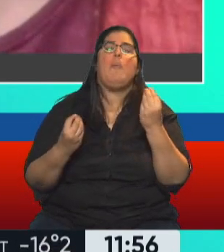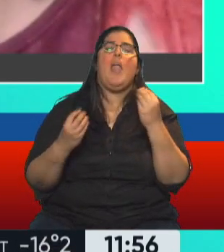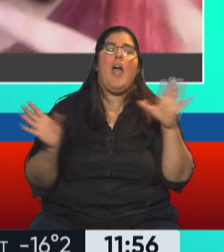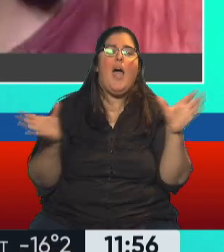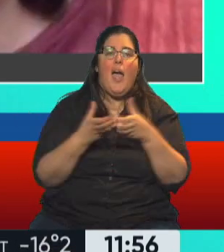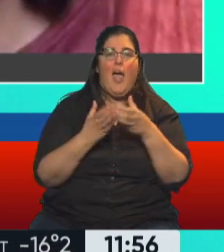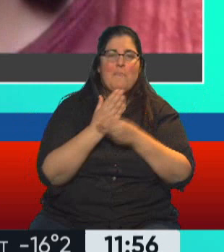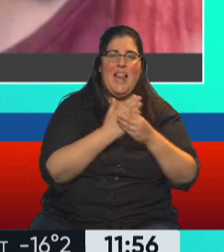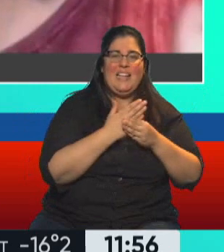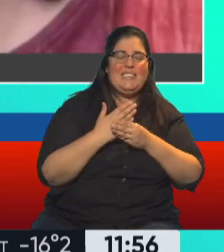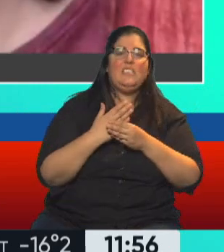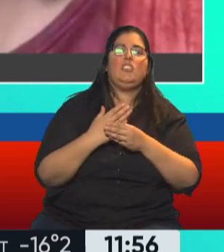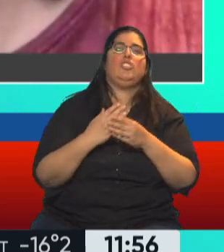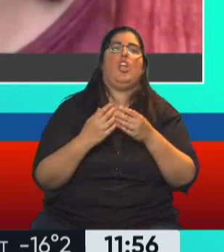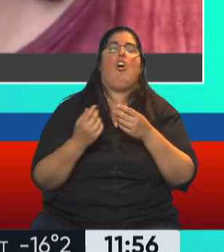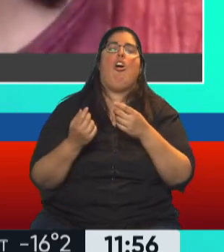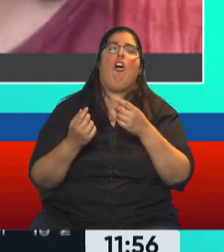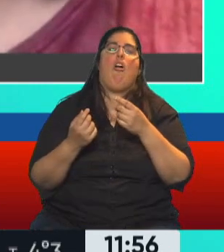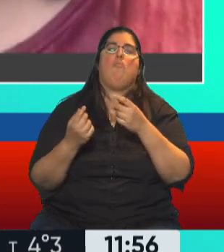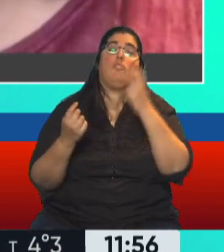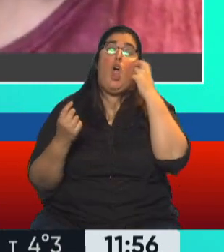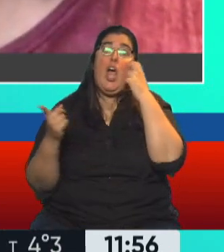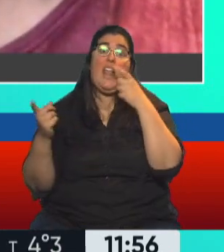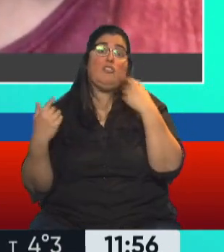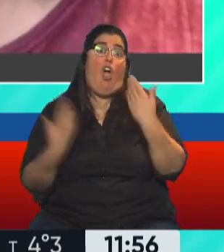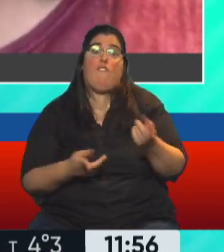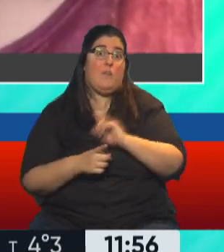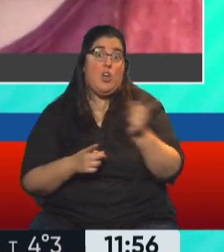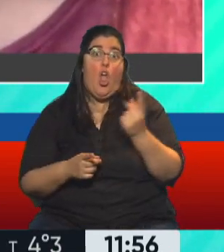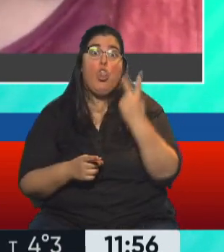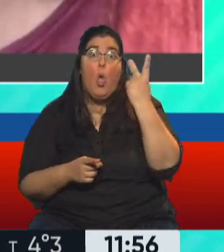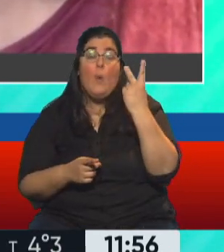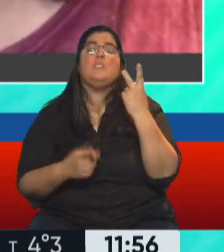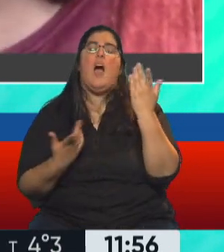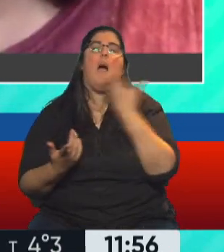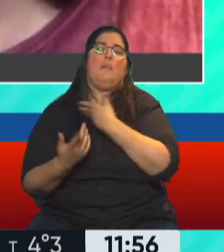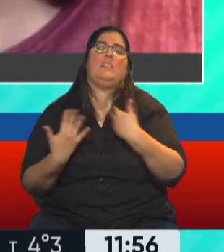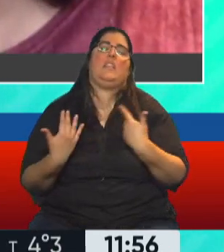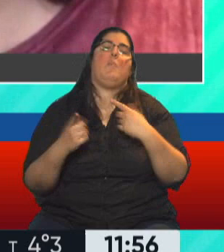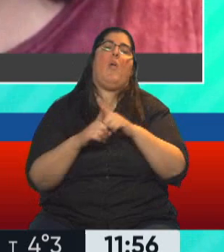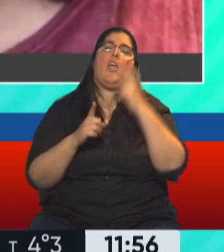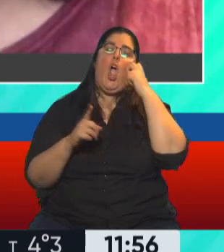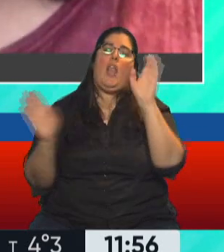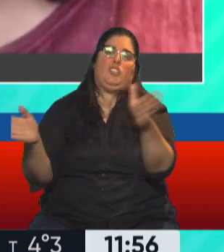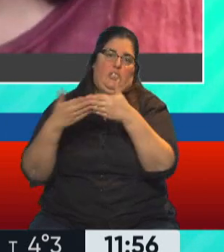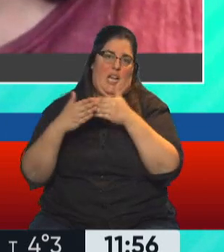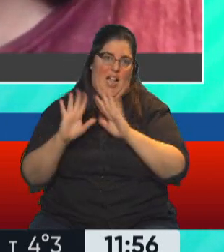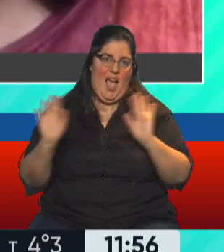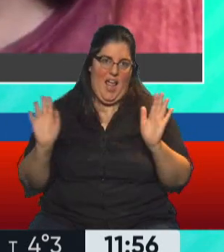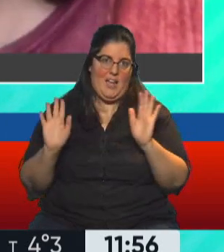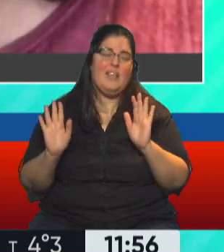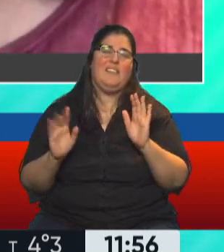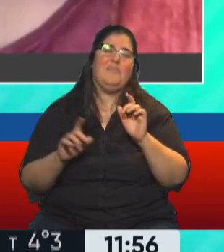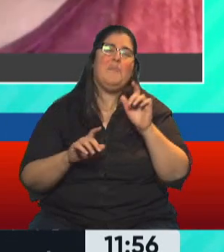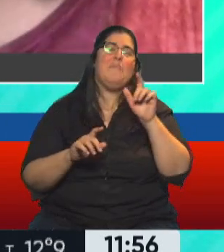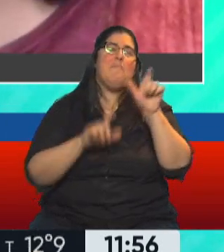y 2 veces que no le da la confianza al Congreso, al gabinete, el presidente podría eventualmente cerrar el Congreso. O sea, la gente está especulando en